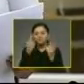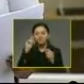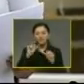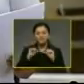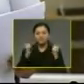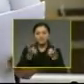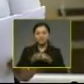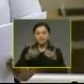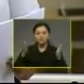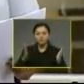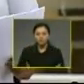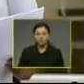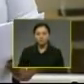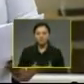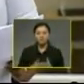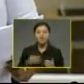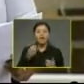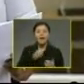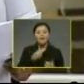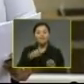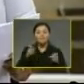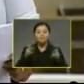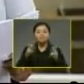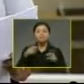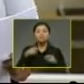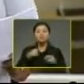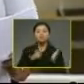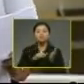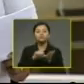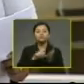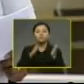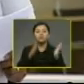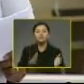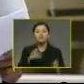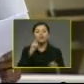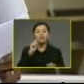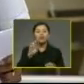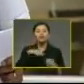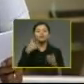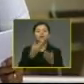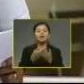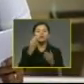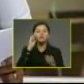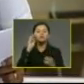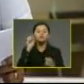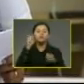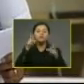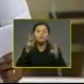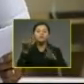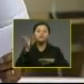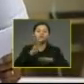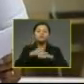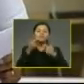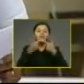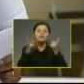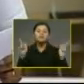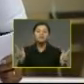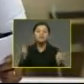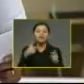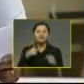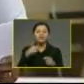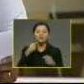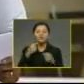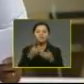Constituyente. Permítame que como ciudadano le haga llegar algunas opiniones sobre la libertad de prensa. En los años 60,